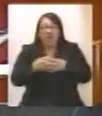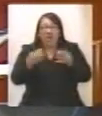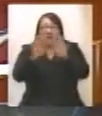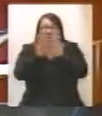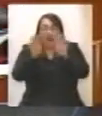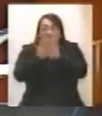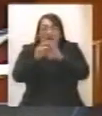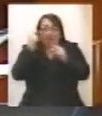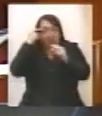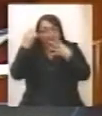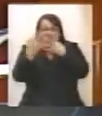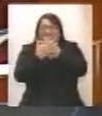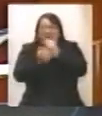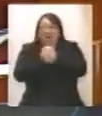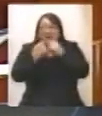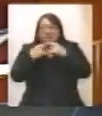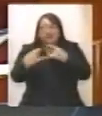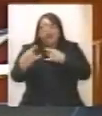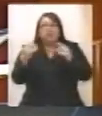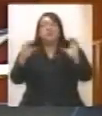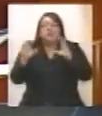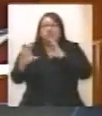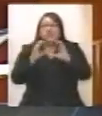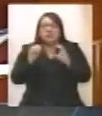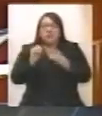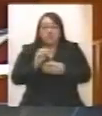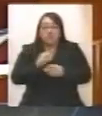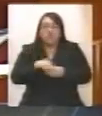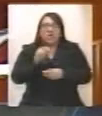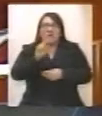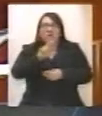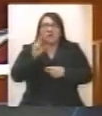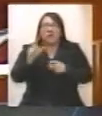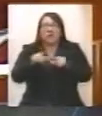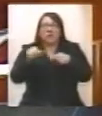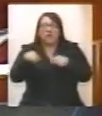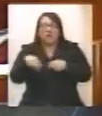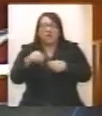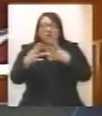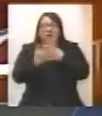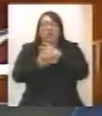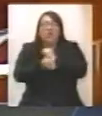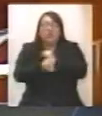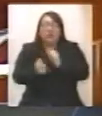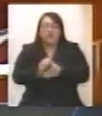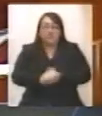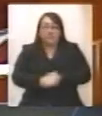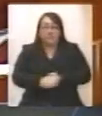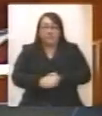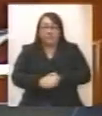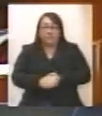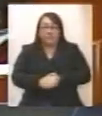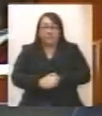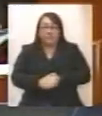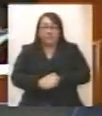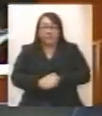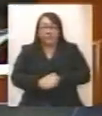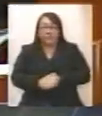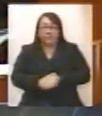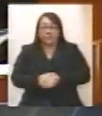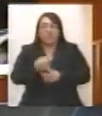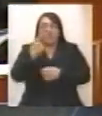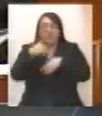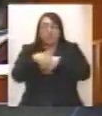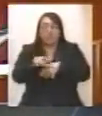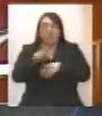o inhibición de señales de comunicación en 33 establecimientos penitenciarios. Para julio